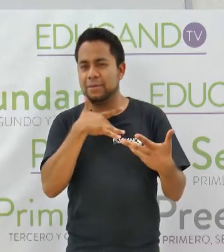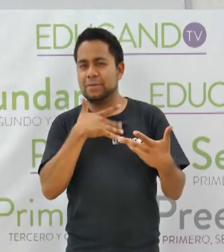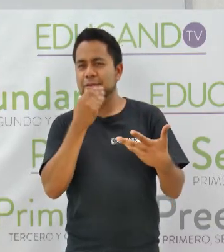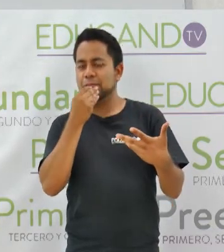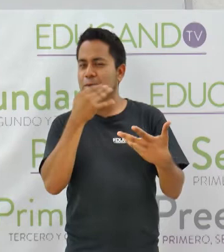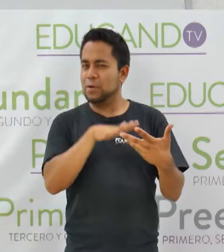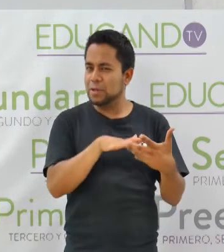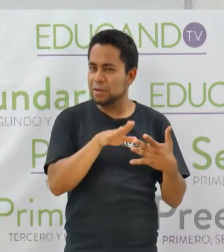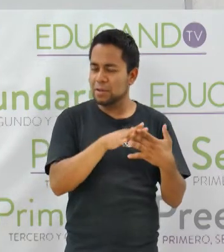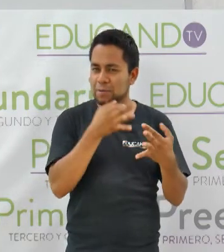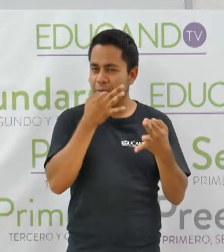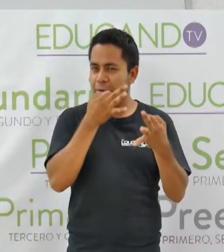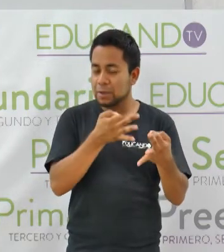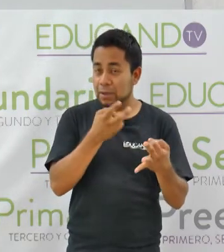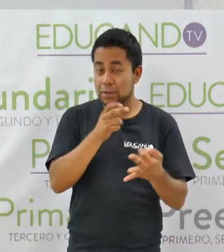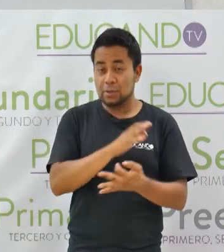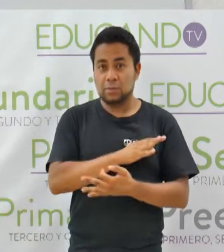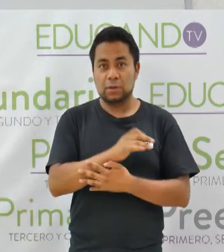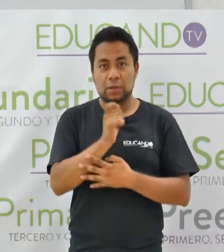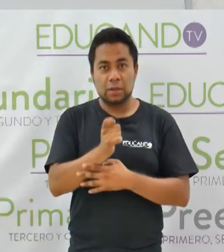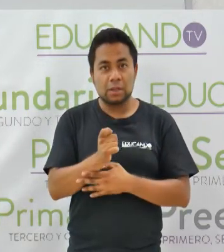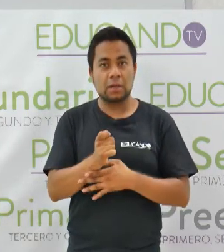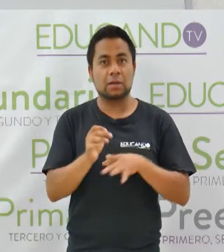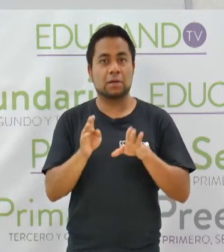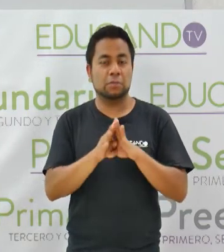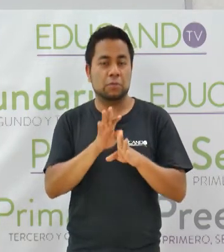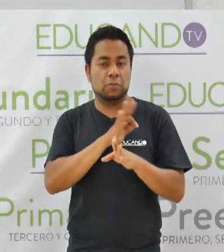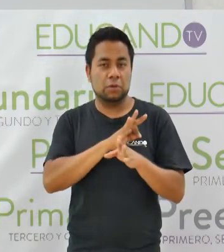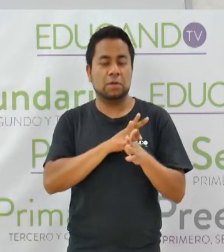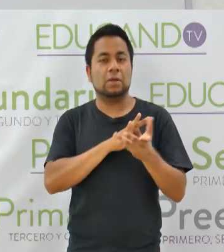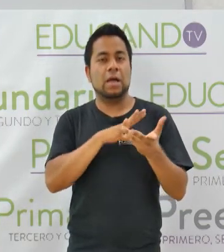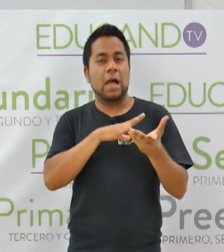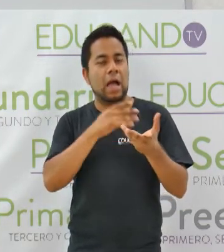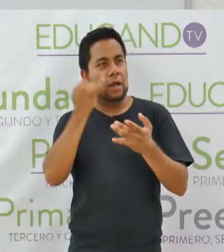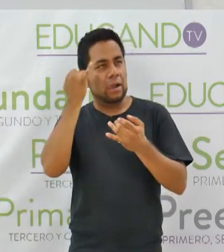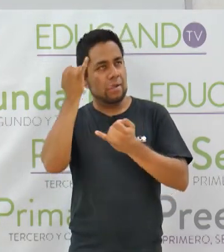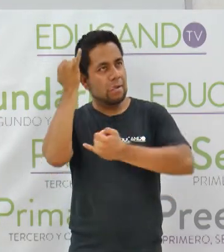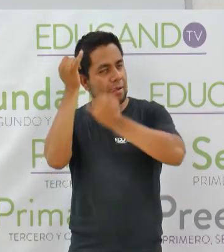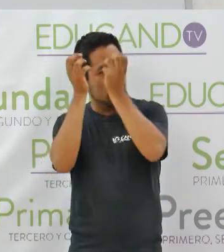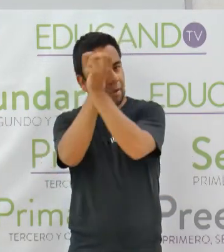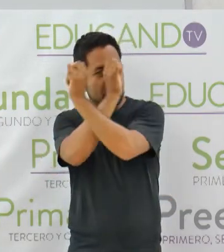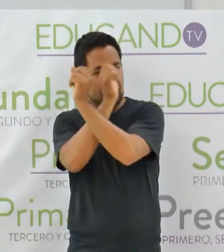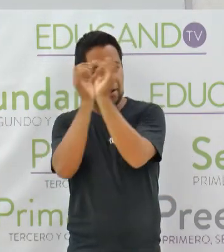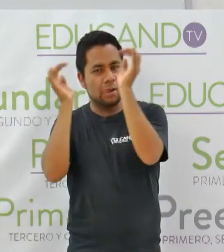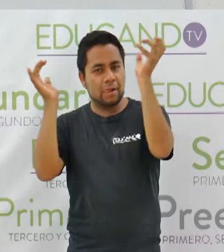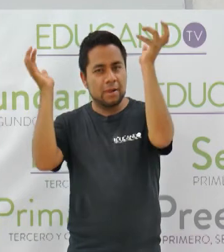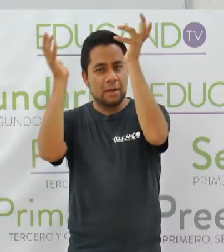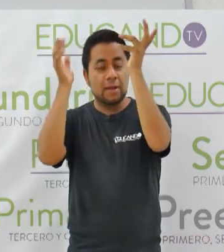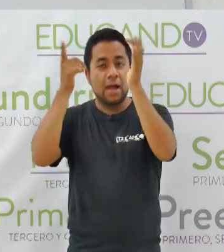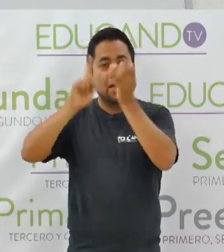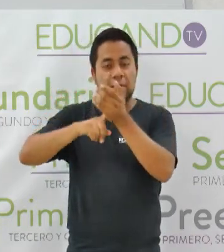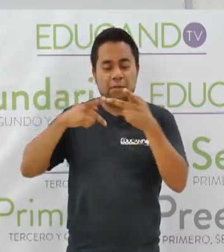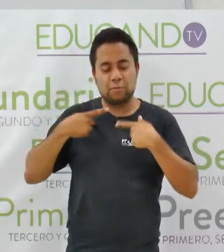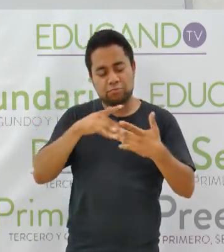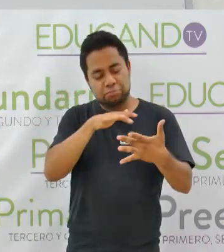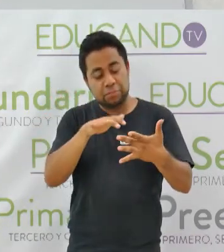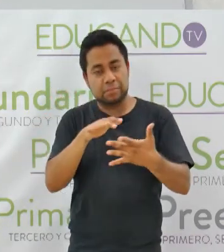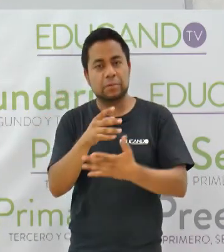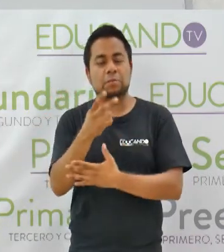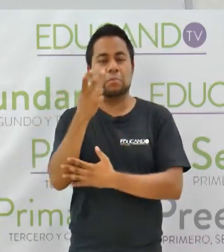parezca bonito y esto permita trabajar la imaginación de nuestros lectores. Por lo